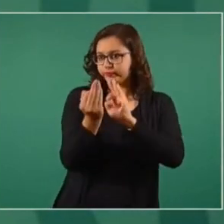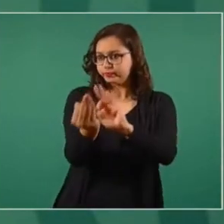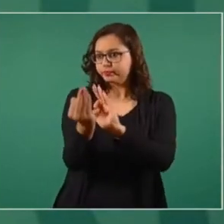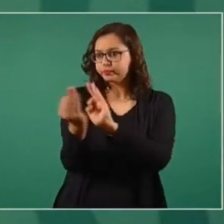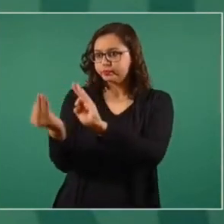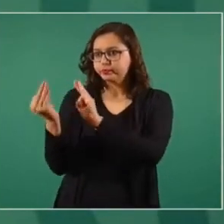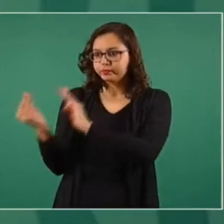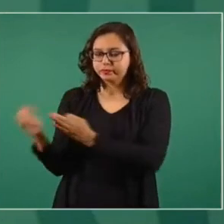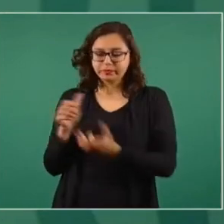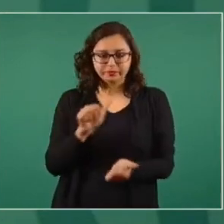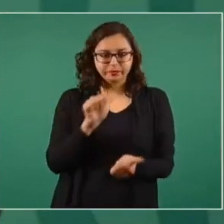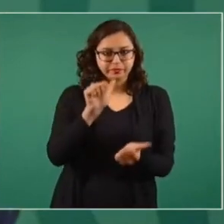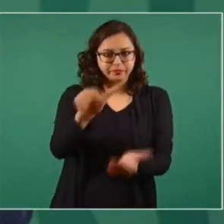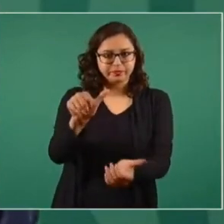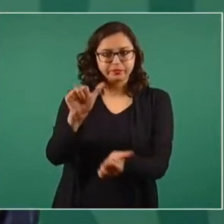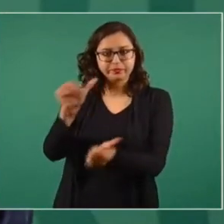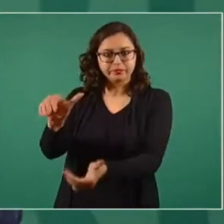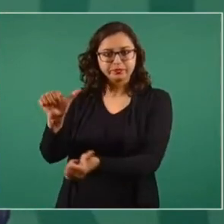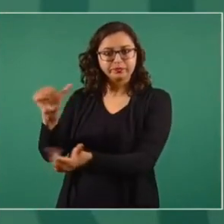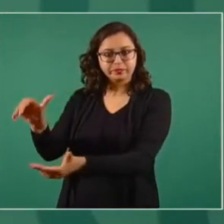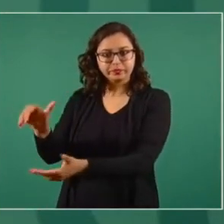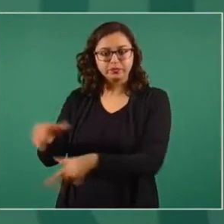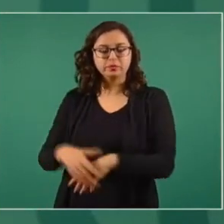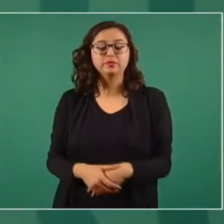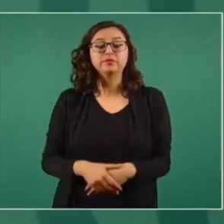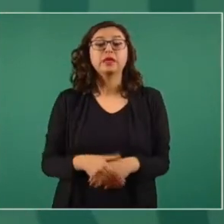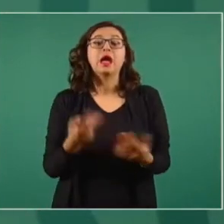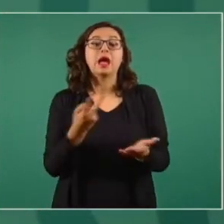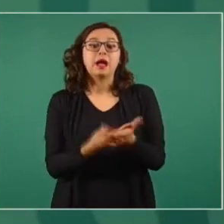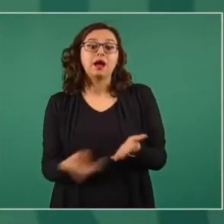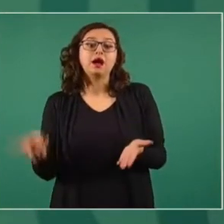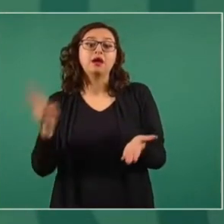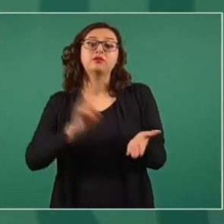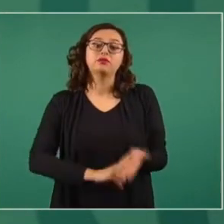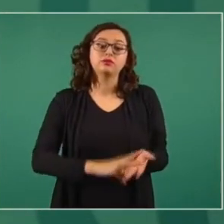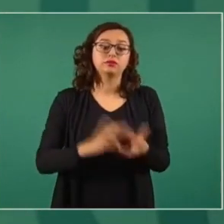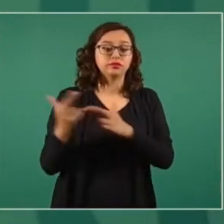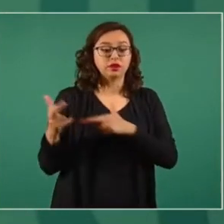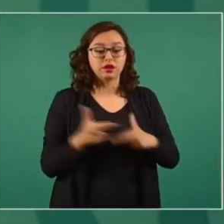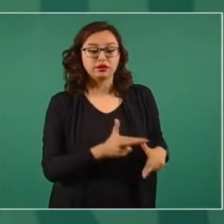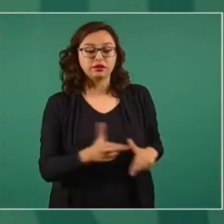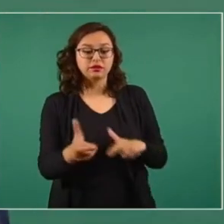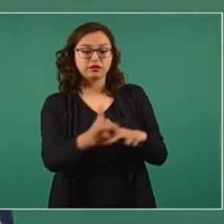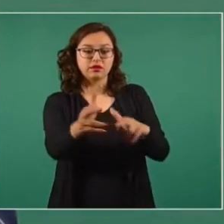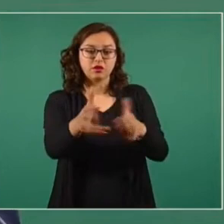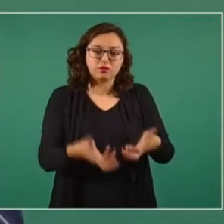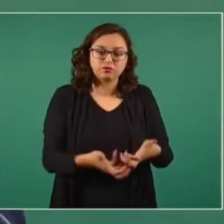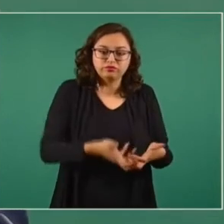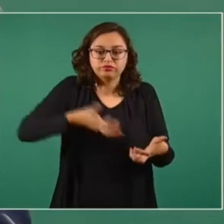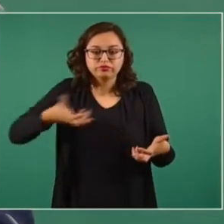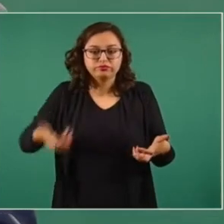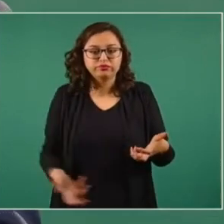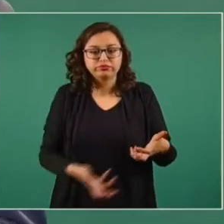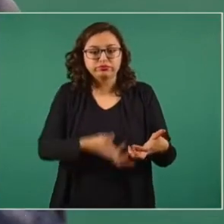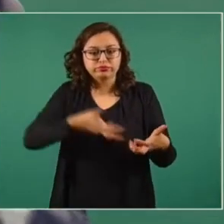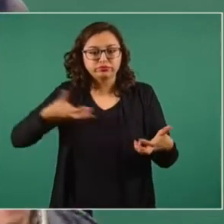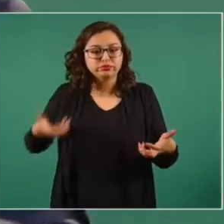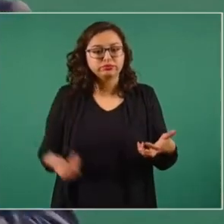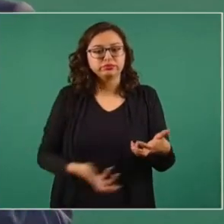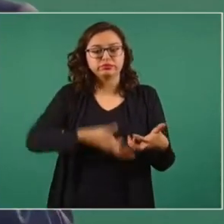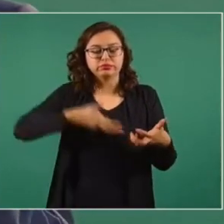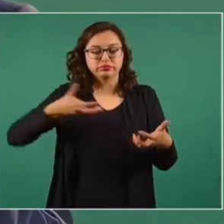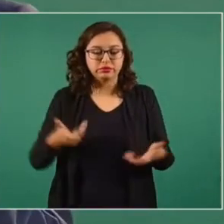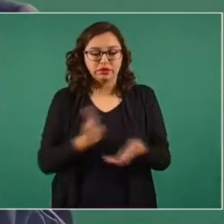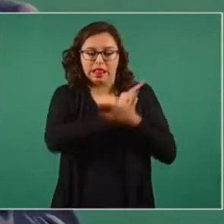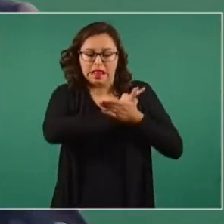Se están dragando los ríos para desasolvarlos, para que no